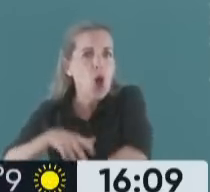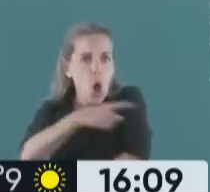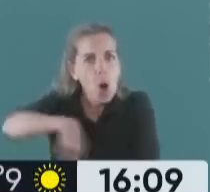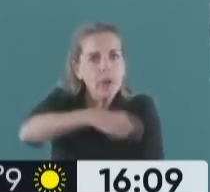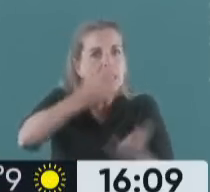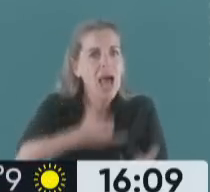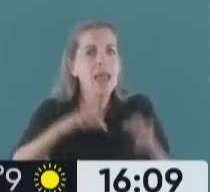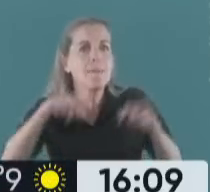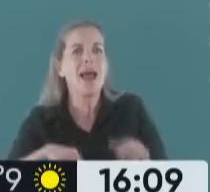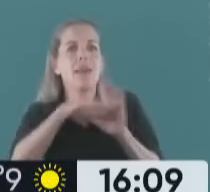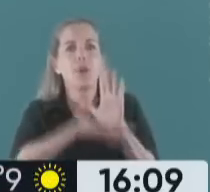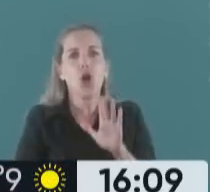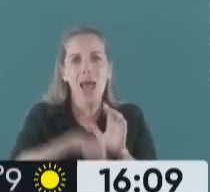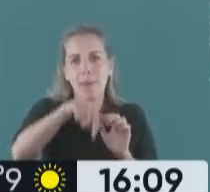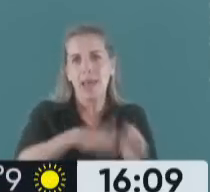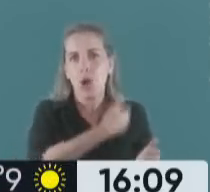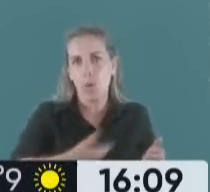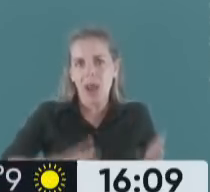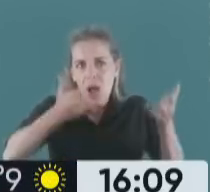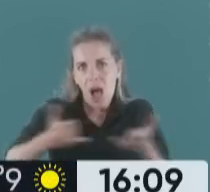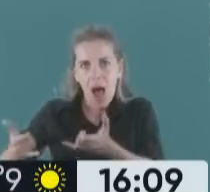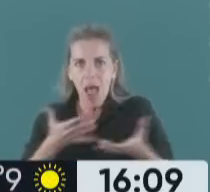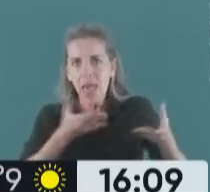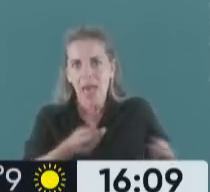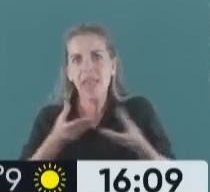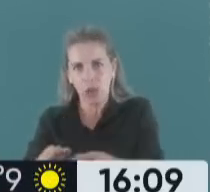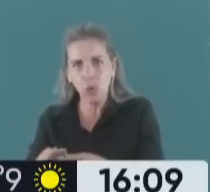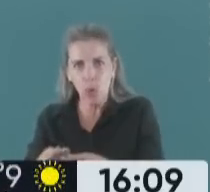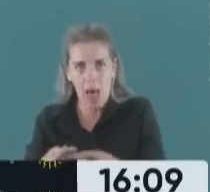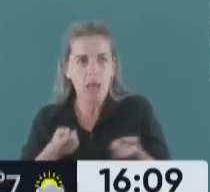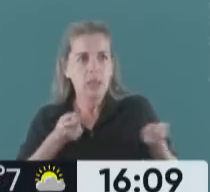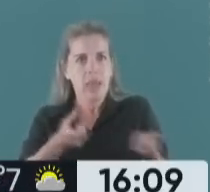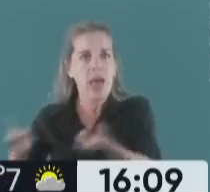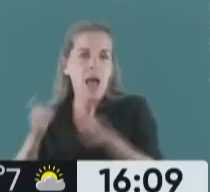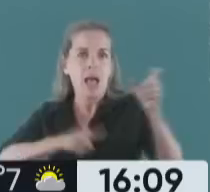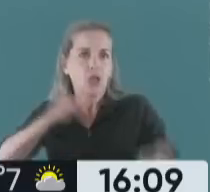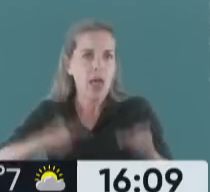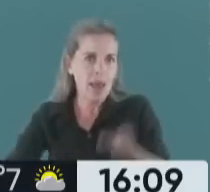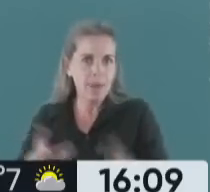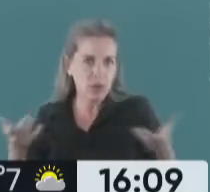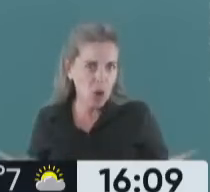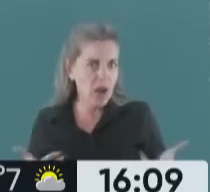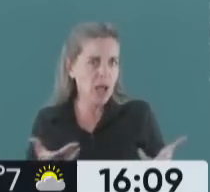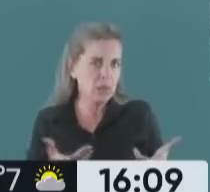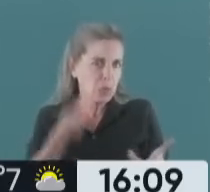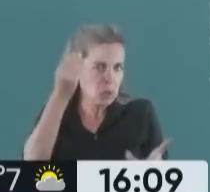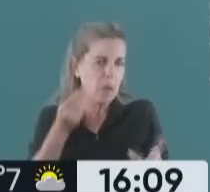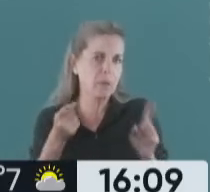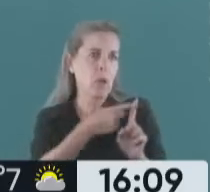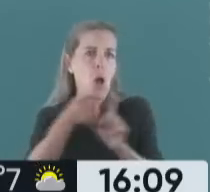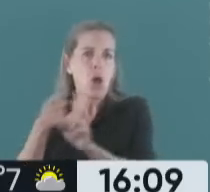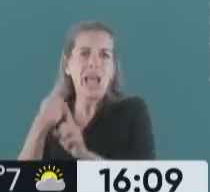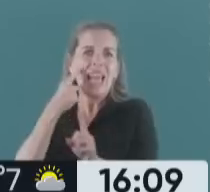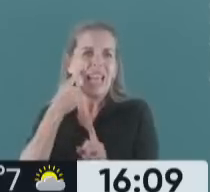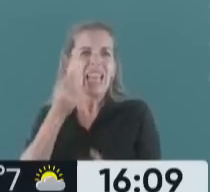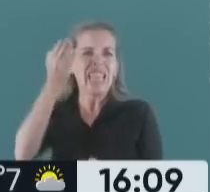de programas sociales que en este momento evidentemente llegan a todo el país, y lo vemos cotidianamente hablando con los intendentes.